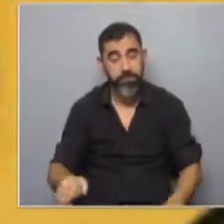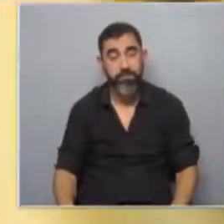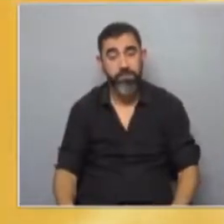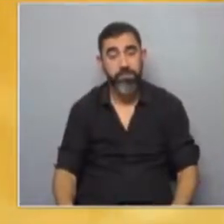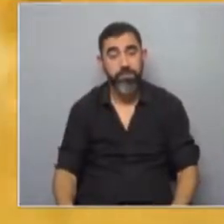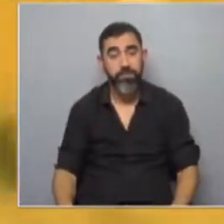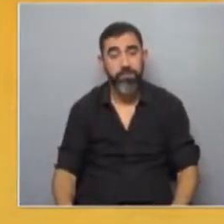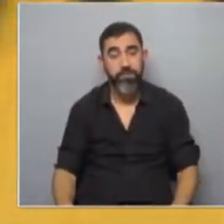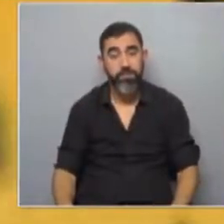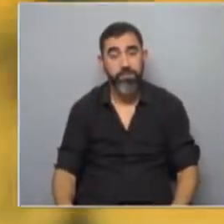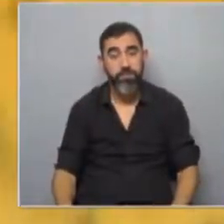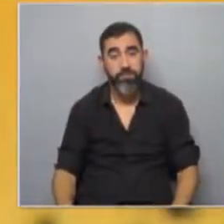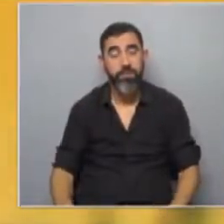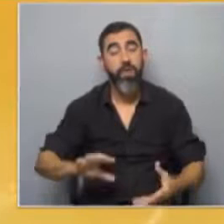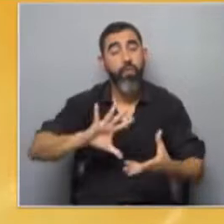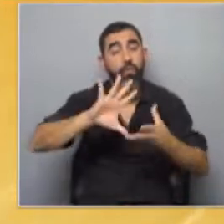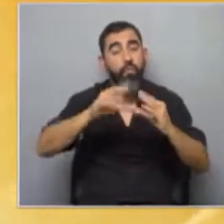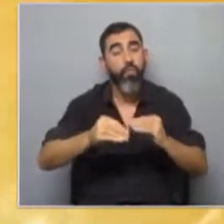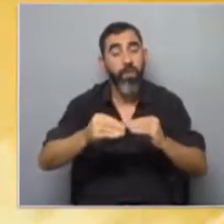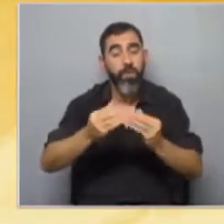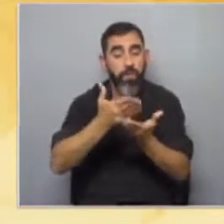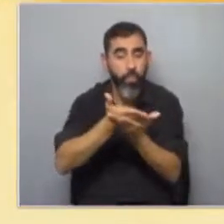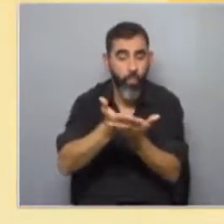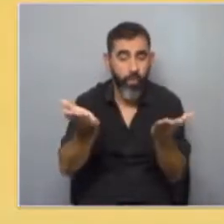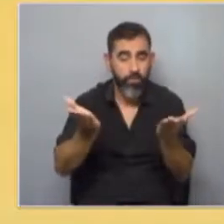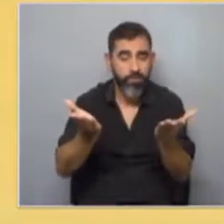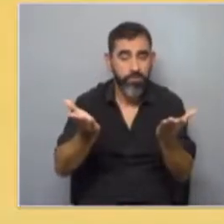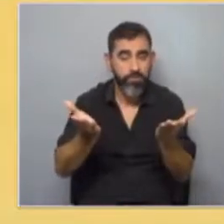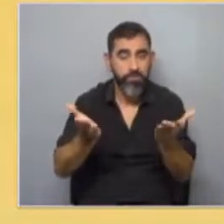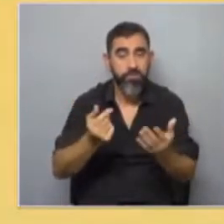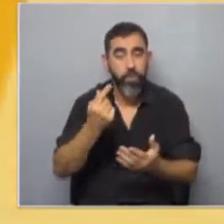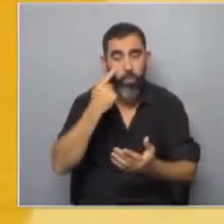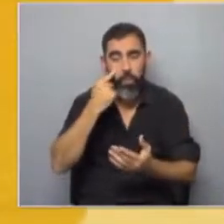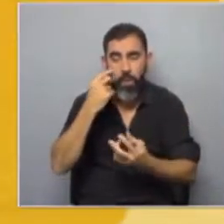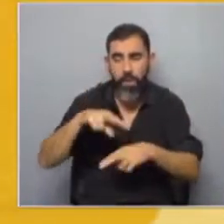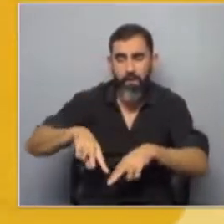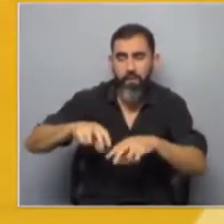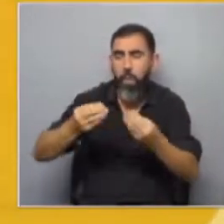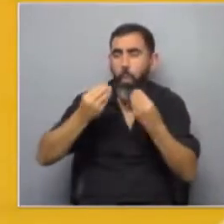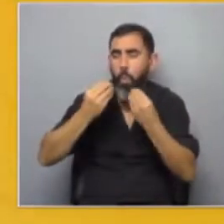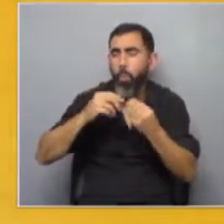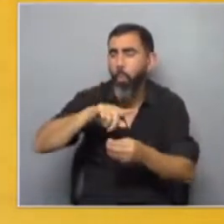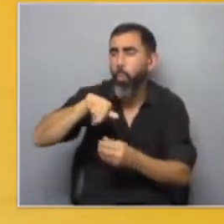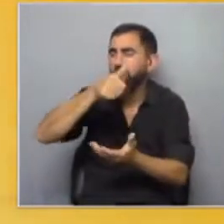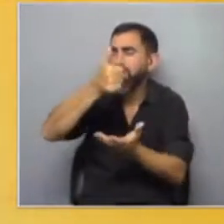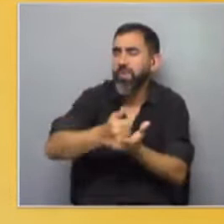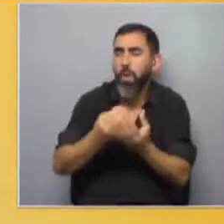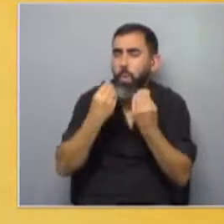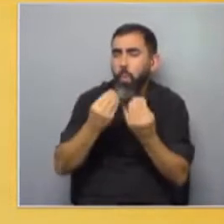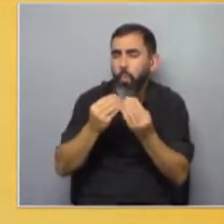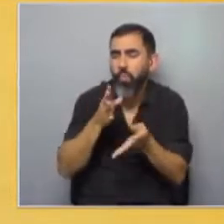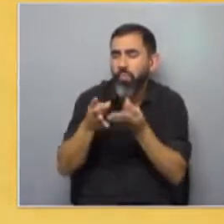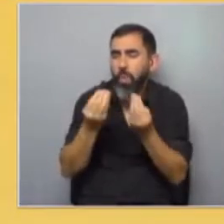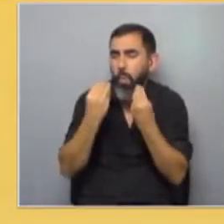señales que hacen que el huevo entre en actividad y eclosione, ¿no? Ramiro nos lo presentó cuando estábamos haciendo la lista para el primer libro. Nos dijo, hay unos peces